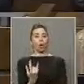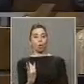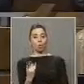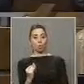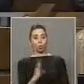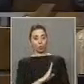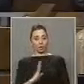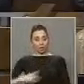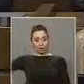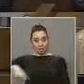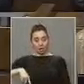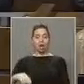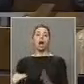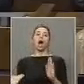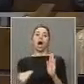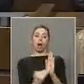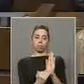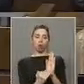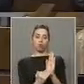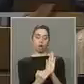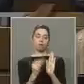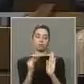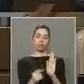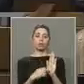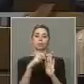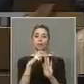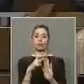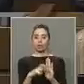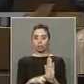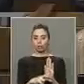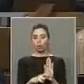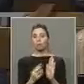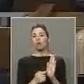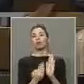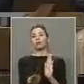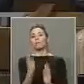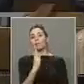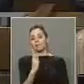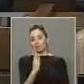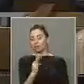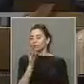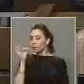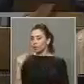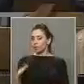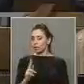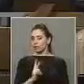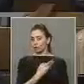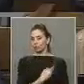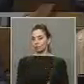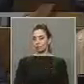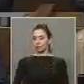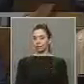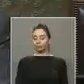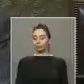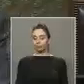UDI, Presidente, va a apoyar resueltamente este proyecto por los beneficios que conlleva. He dicho, señor Presidente.